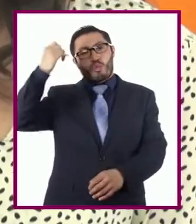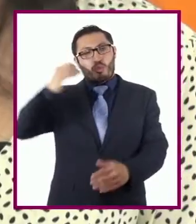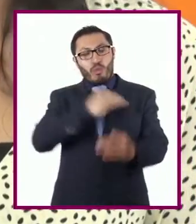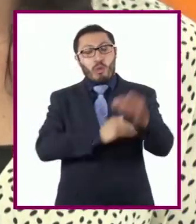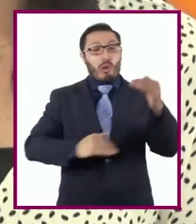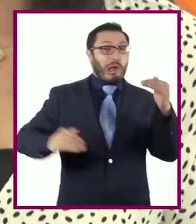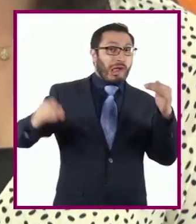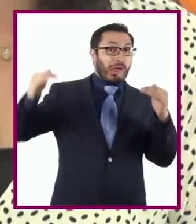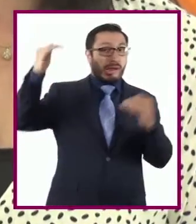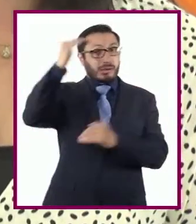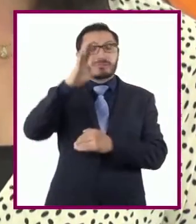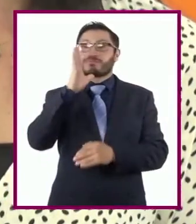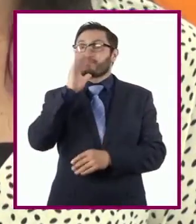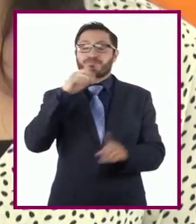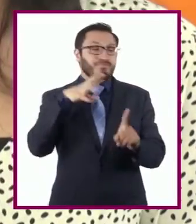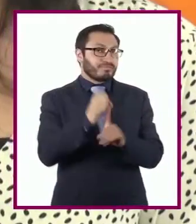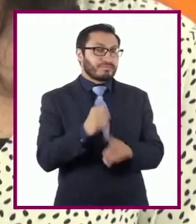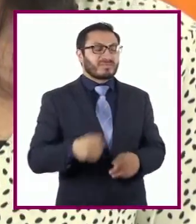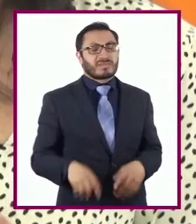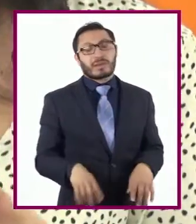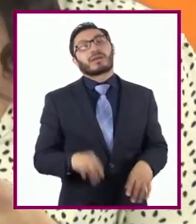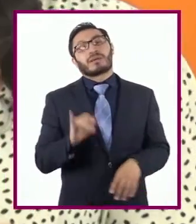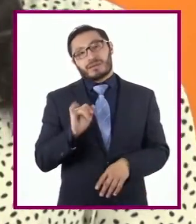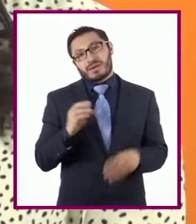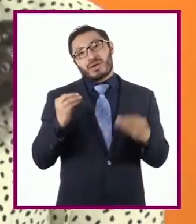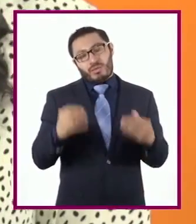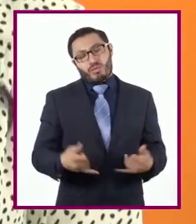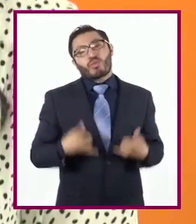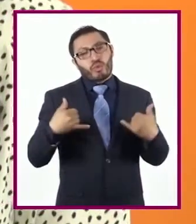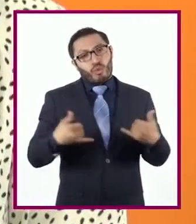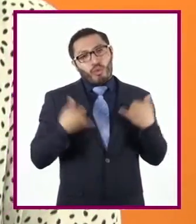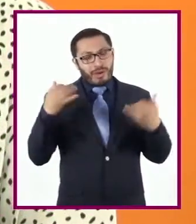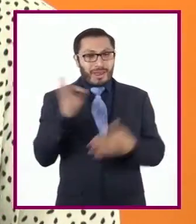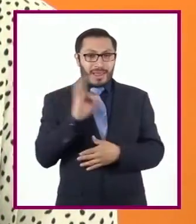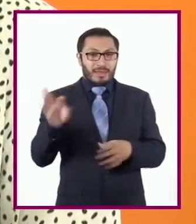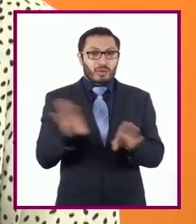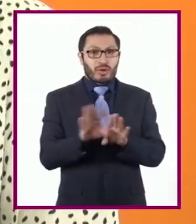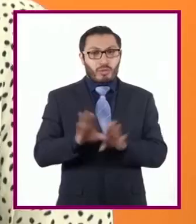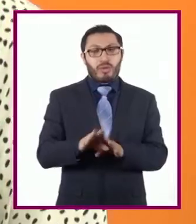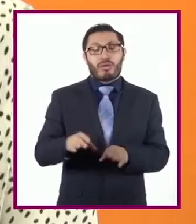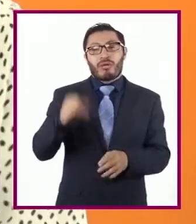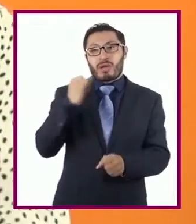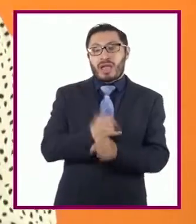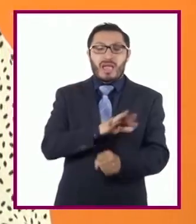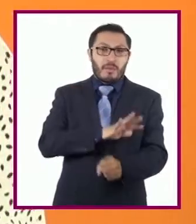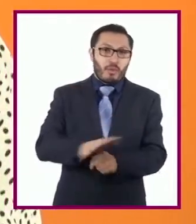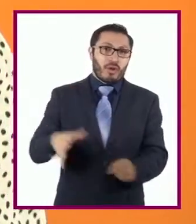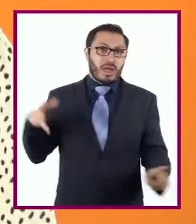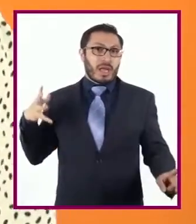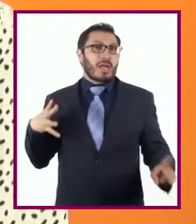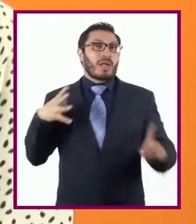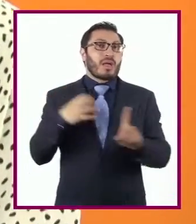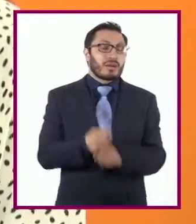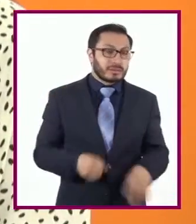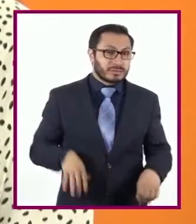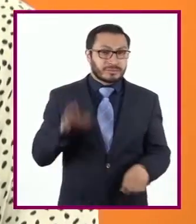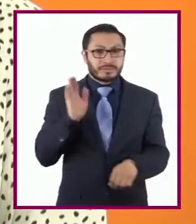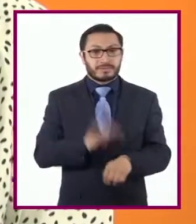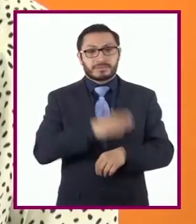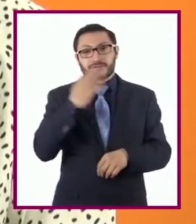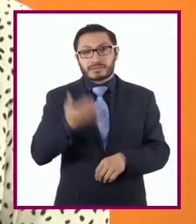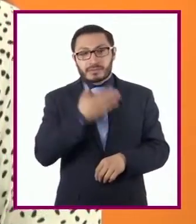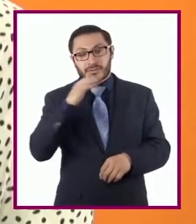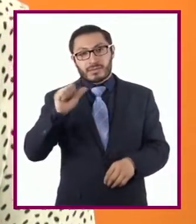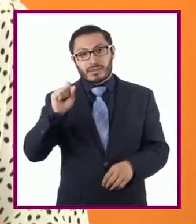Definitivamente, Mónica, muchos adolescentes pueden creer que sus metas son inalcanzables. El clásico es quiero ser